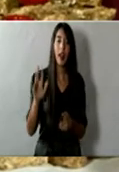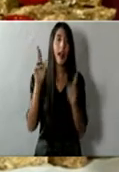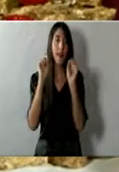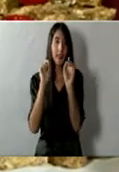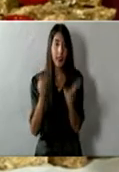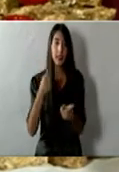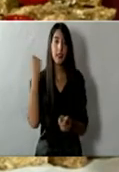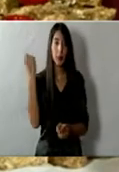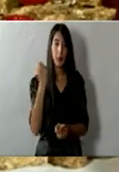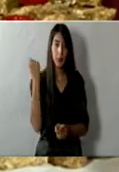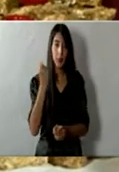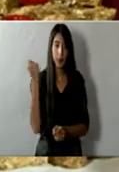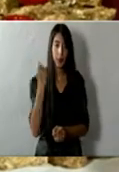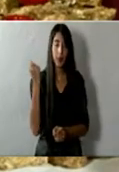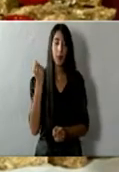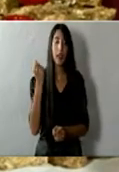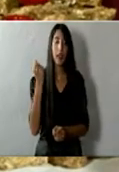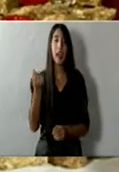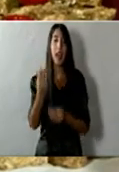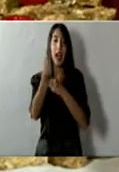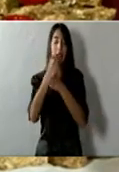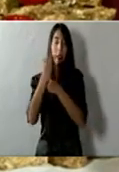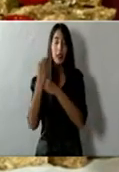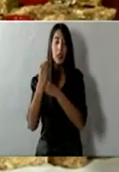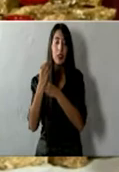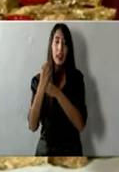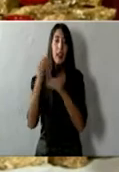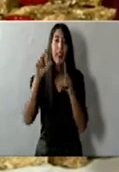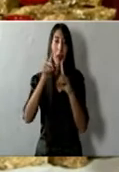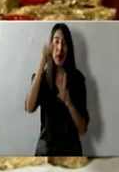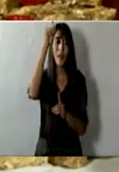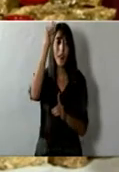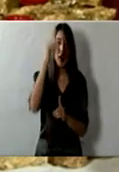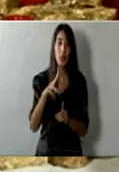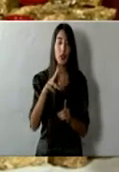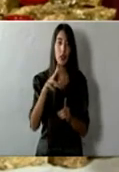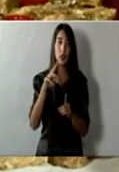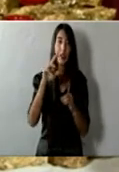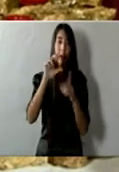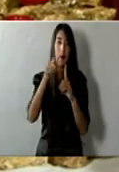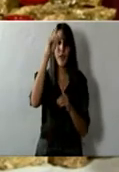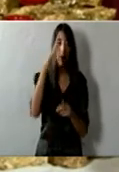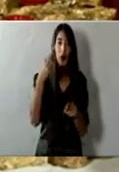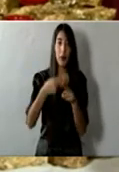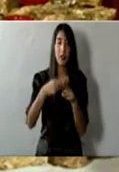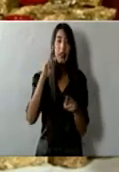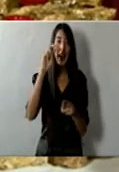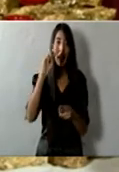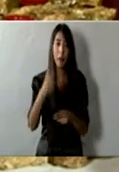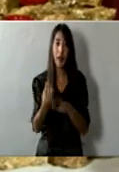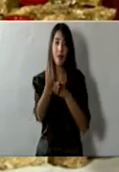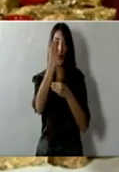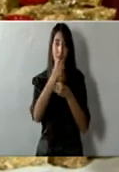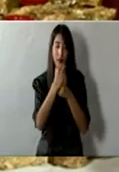también con un pan espiritual que proviene de oír y de oír la palabra de Dios. Hoy el Señor